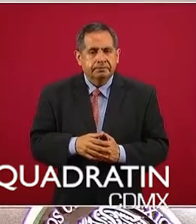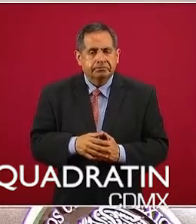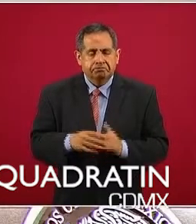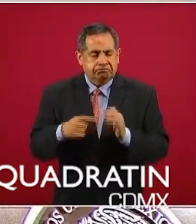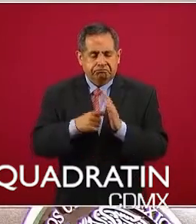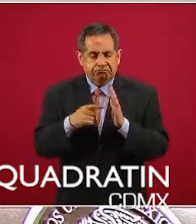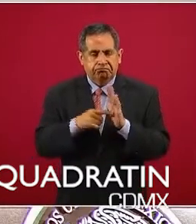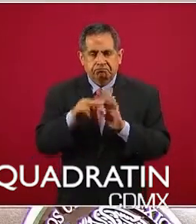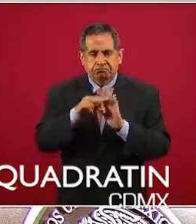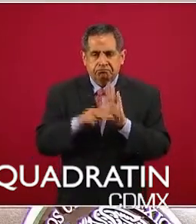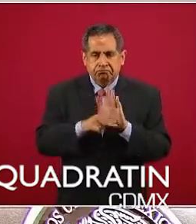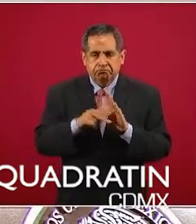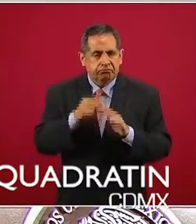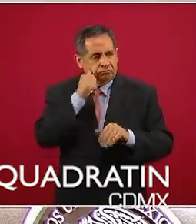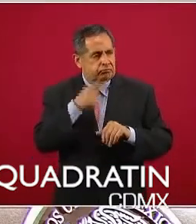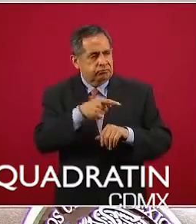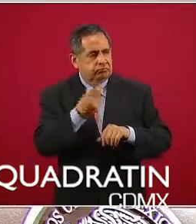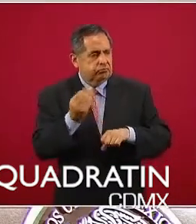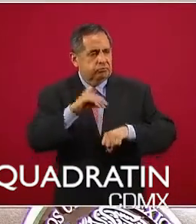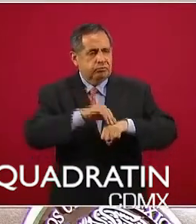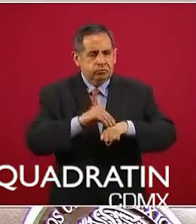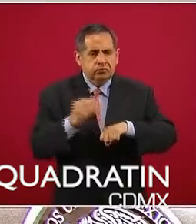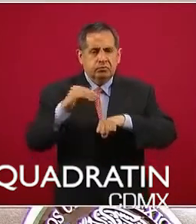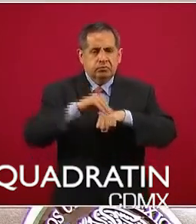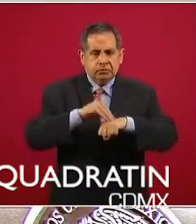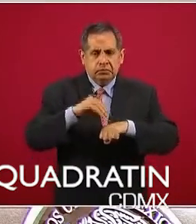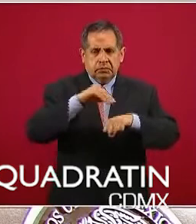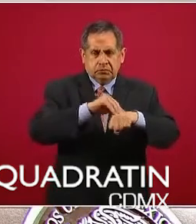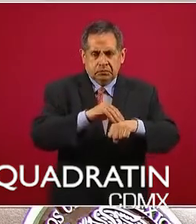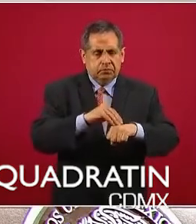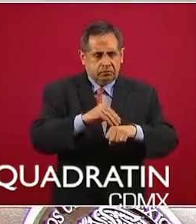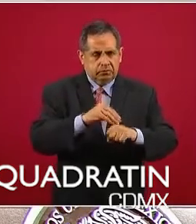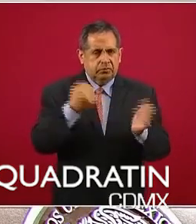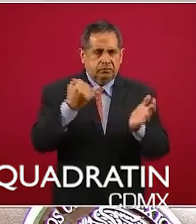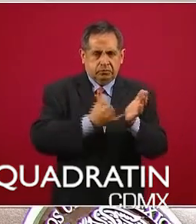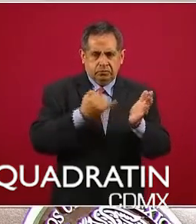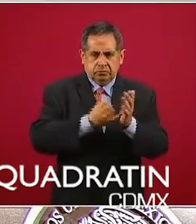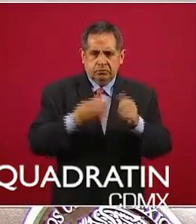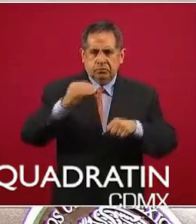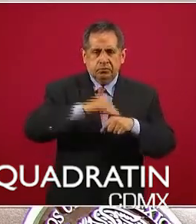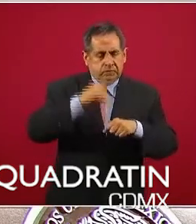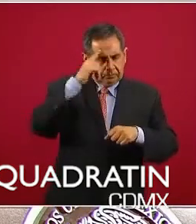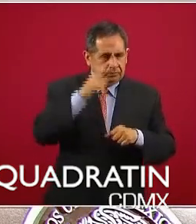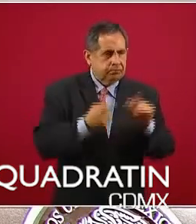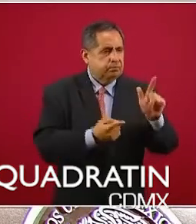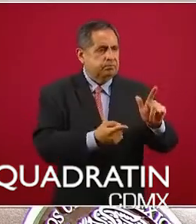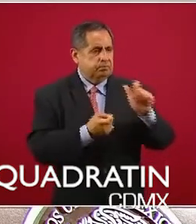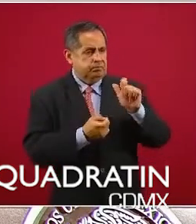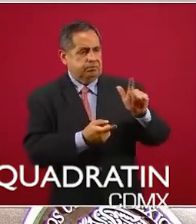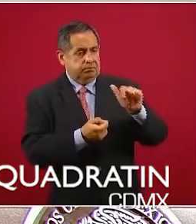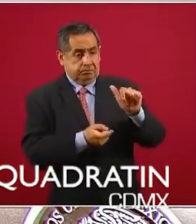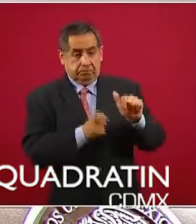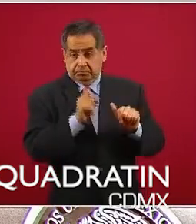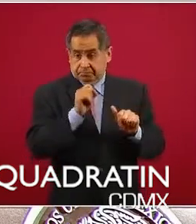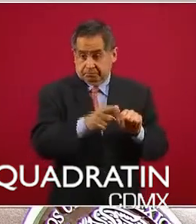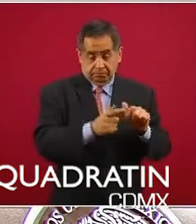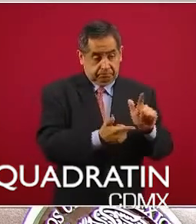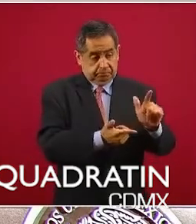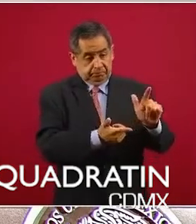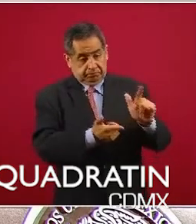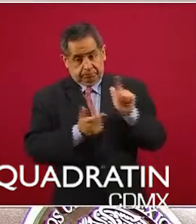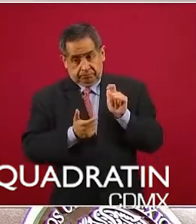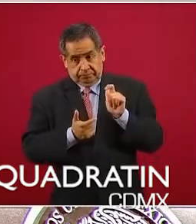norma el aumentar los impuestos para que el gobierno tenga de esa forma